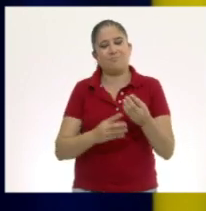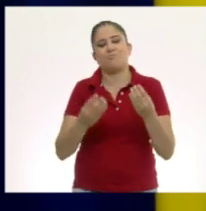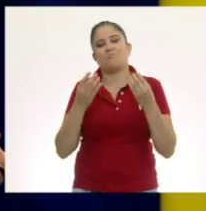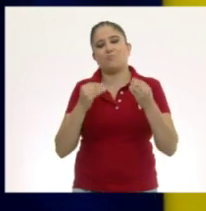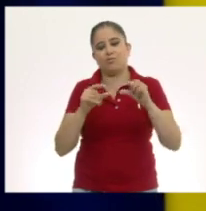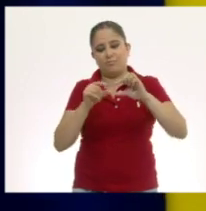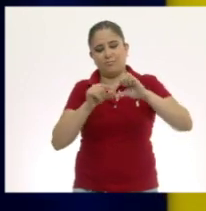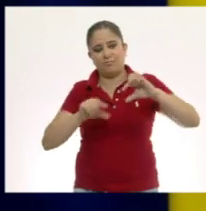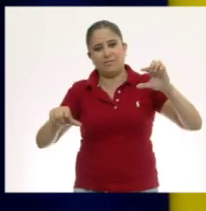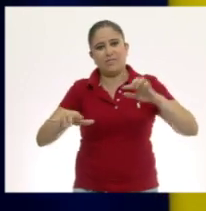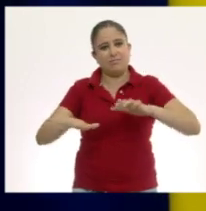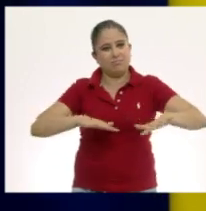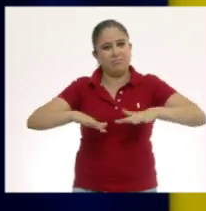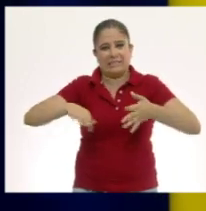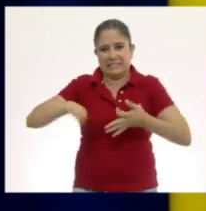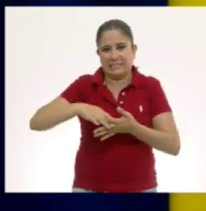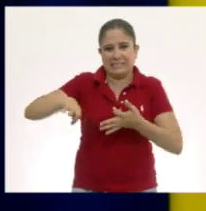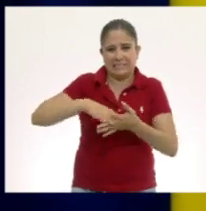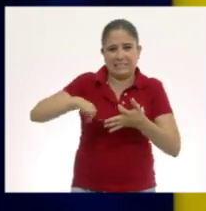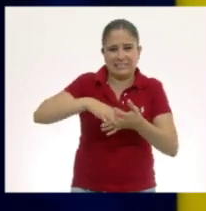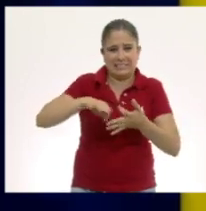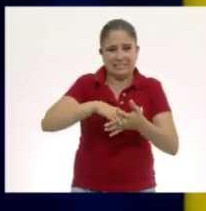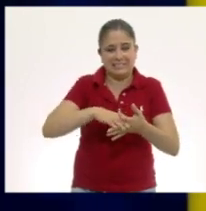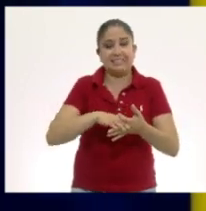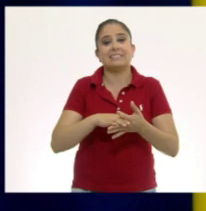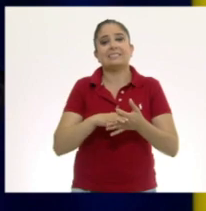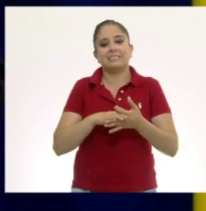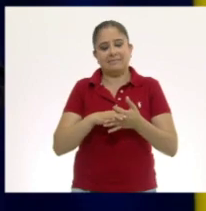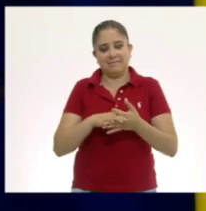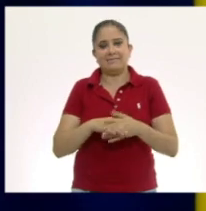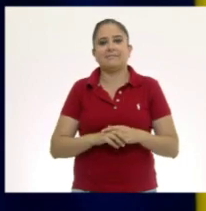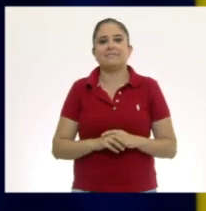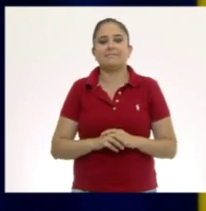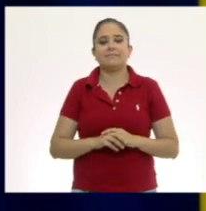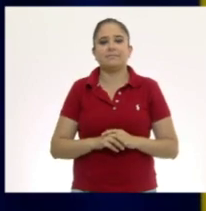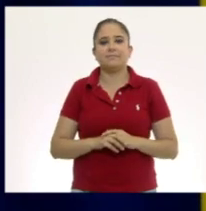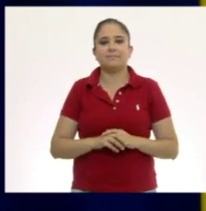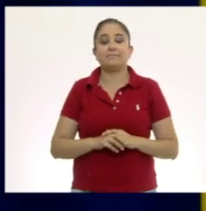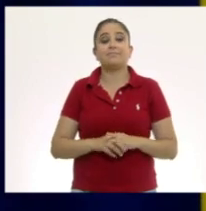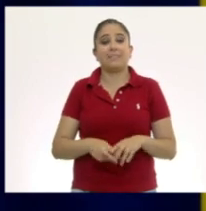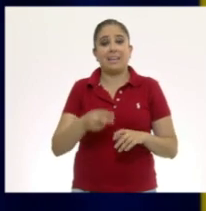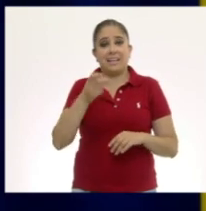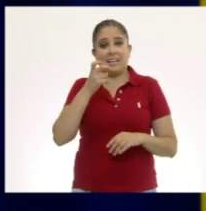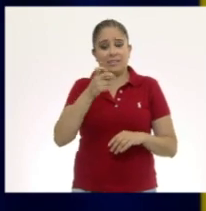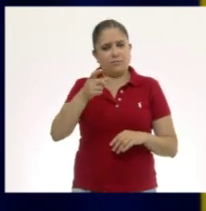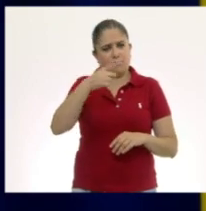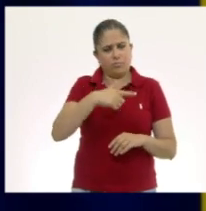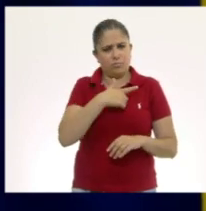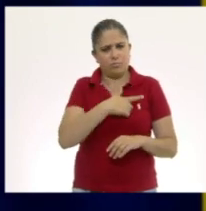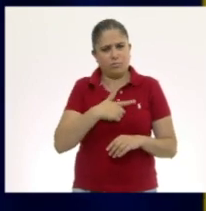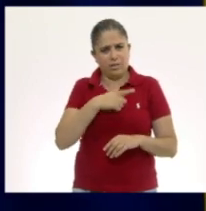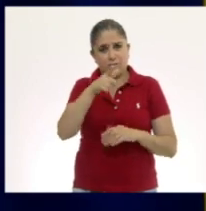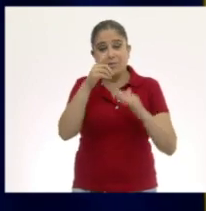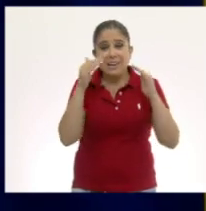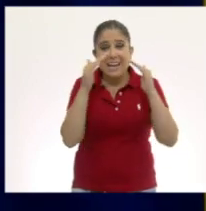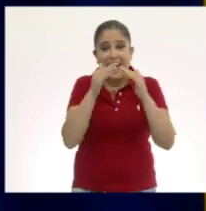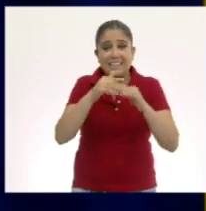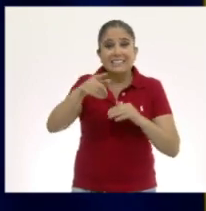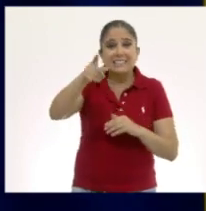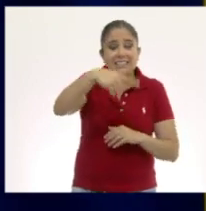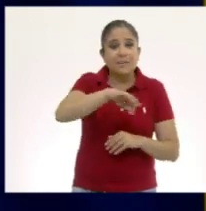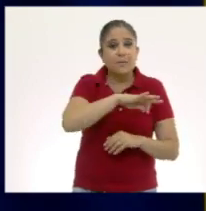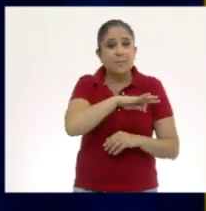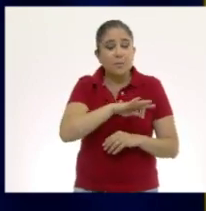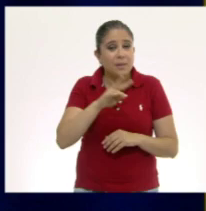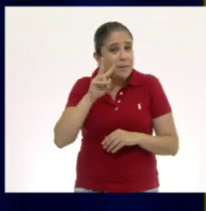zona sísmicas en nuestro país. Unas por otras. Y para dicen. ello, así es. Y para ello me gustaría que en casa